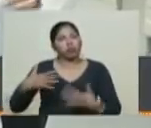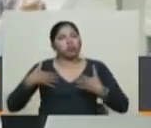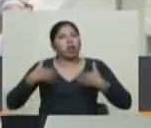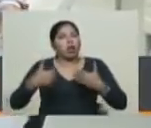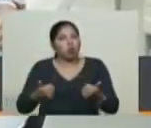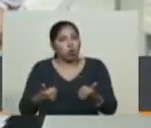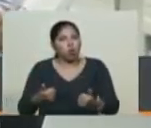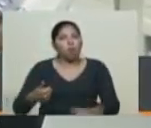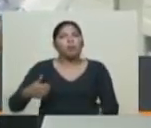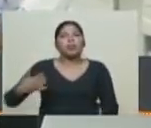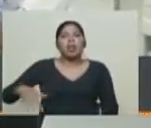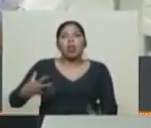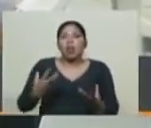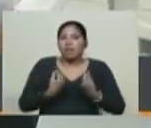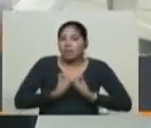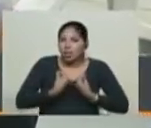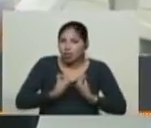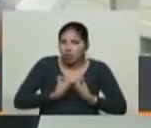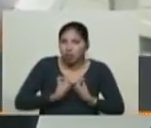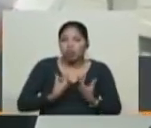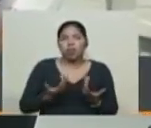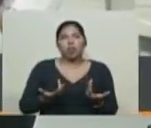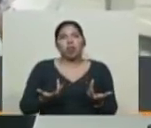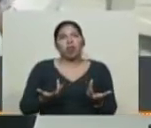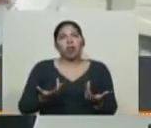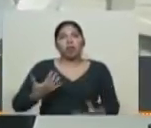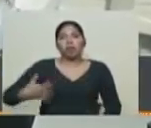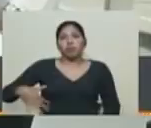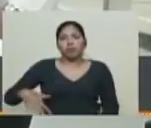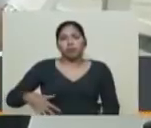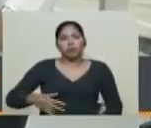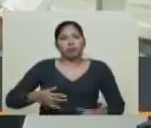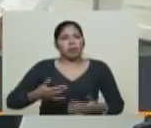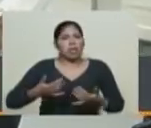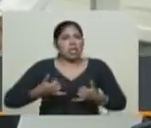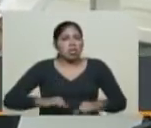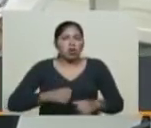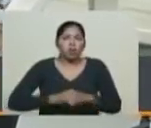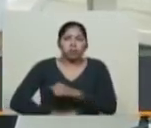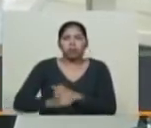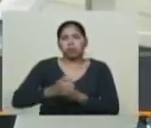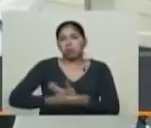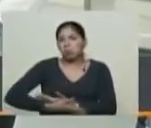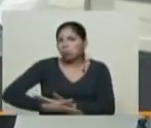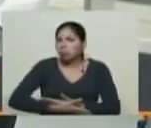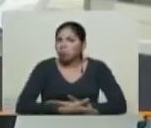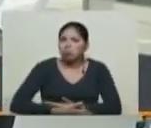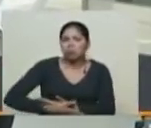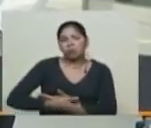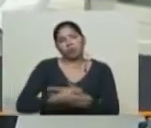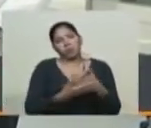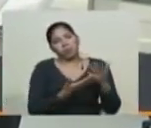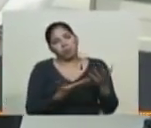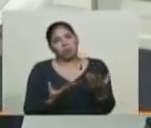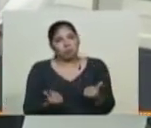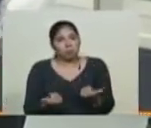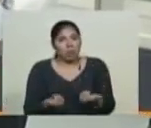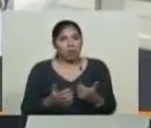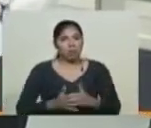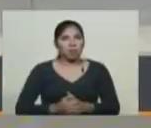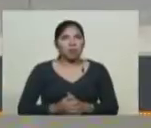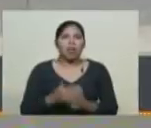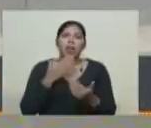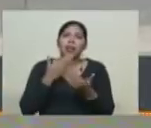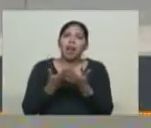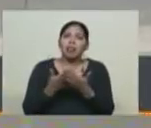tengan derecho a la vida, tengan derecho a tener hijos e hijas con una bienvenida. Gracias, presidente, por